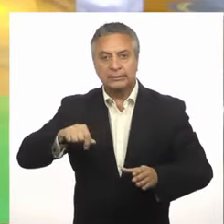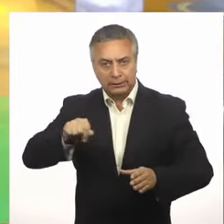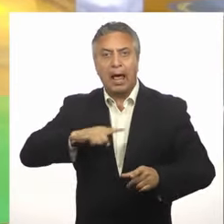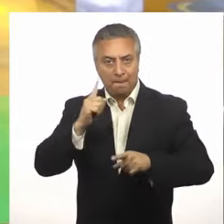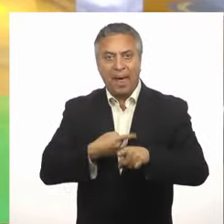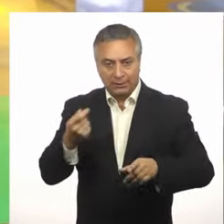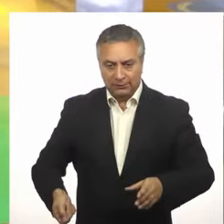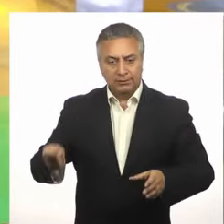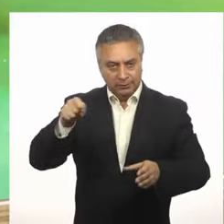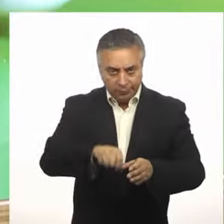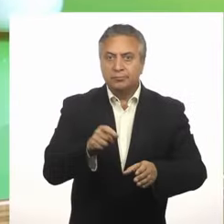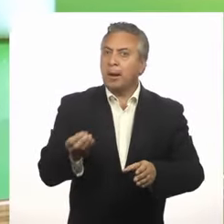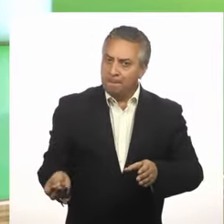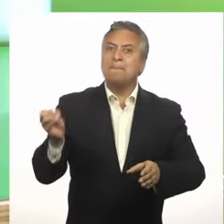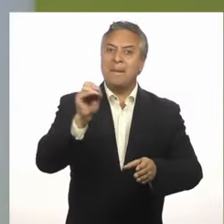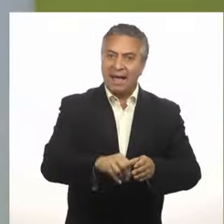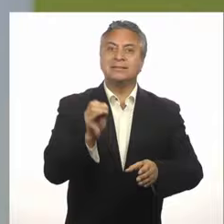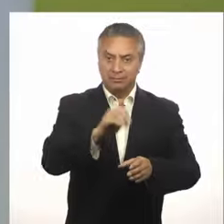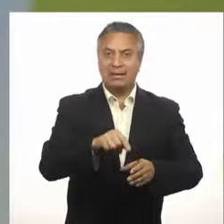Agregamos, agregamos.